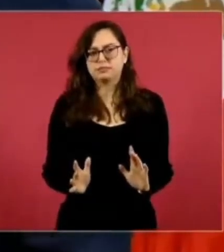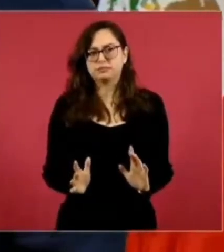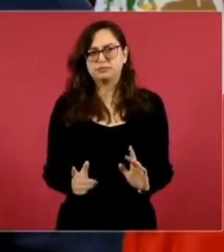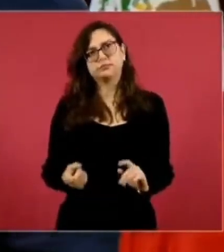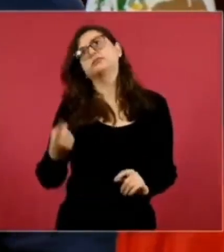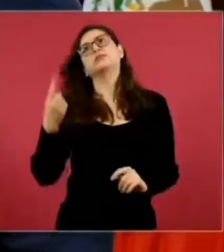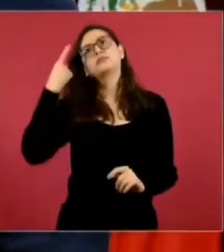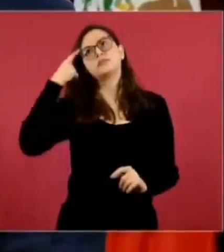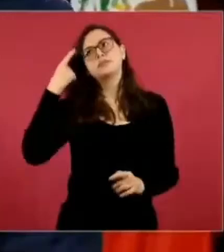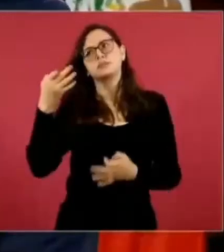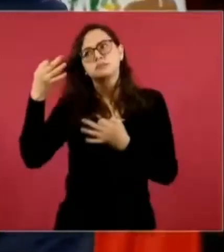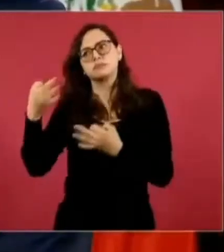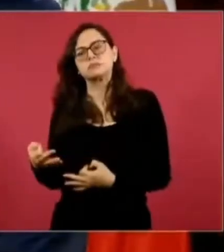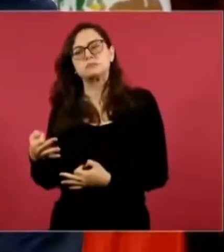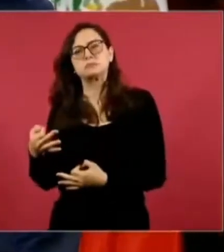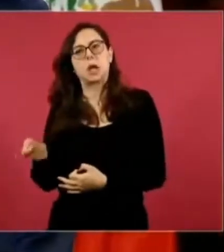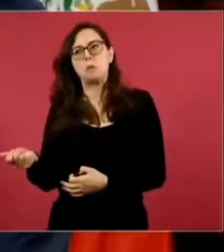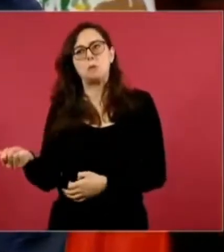congruente